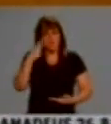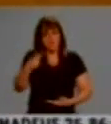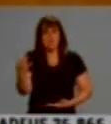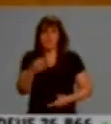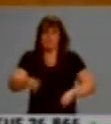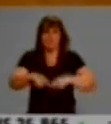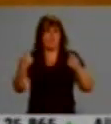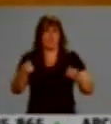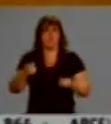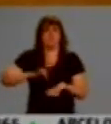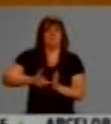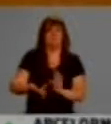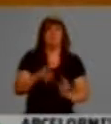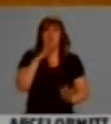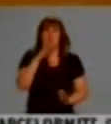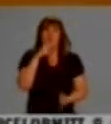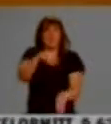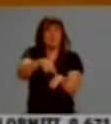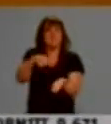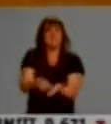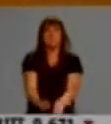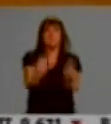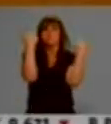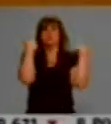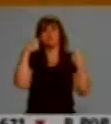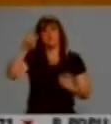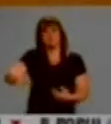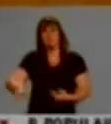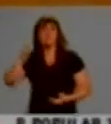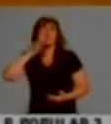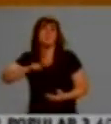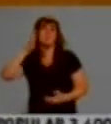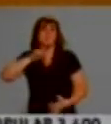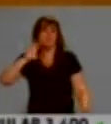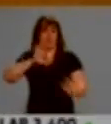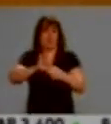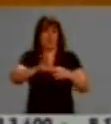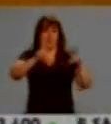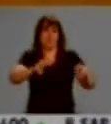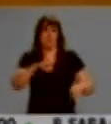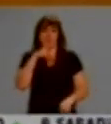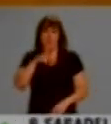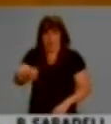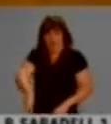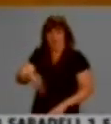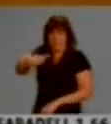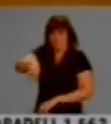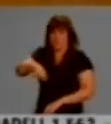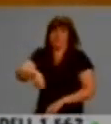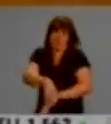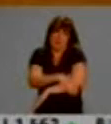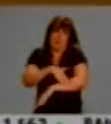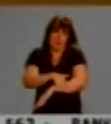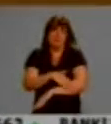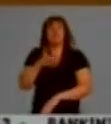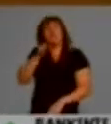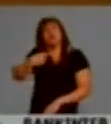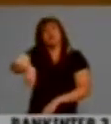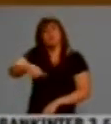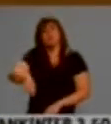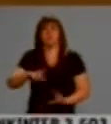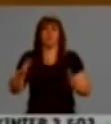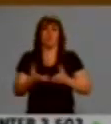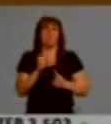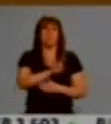¿Ha exigido usted responsabilidades a quien mintió al respecto? Usted es el presidente del Partido Popular también.